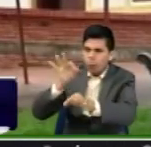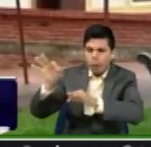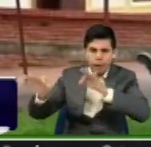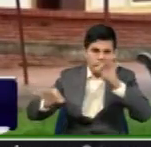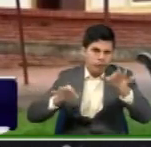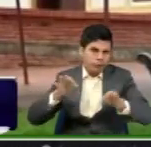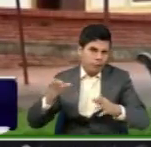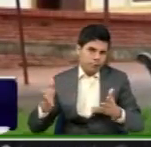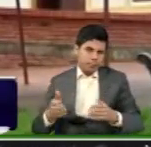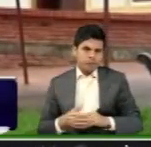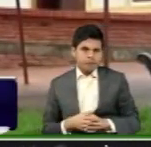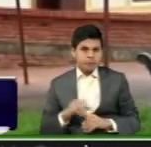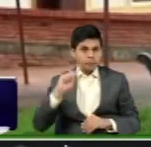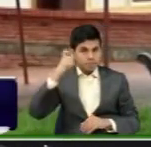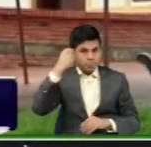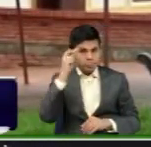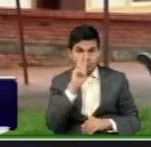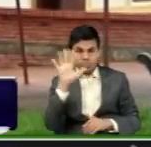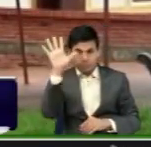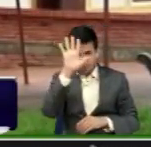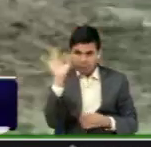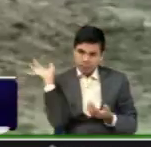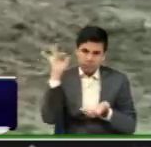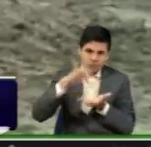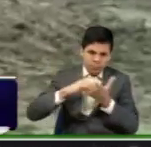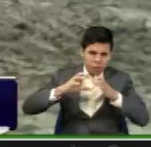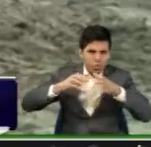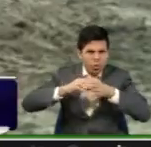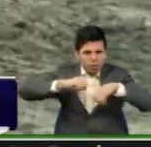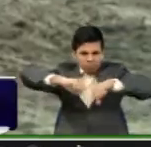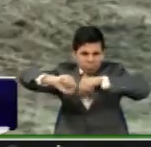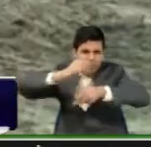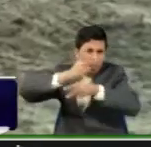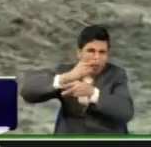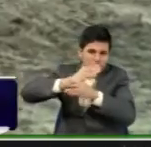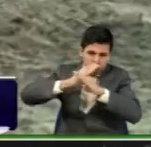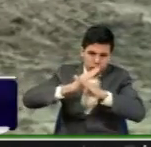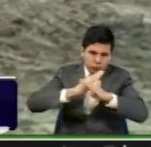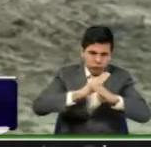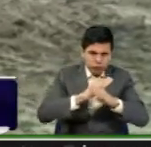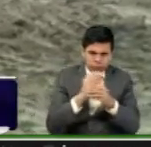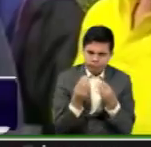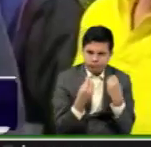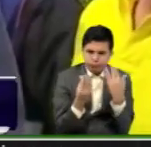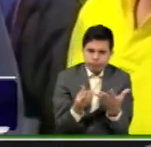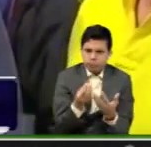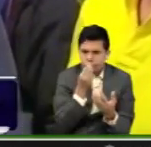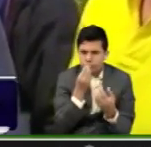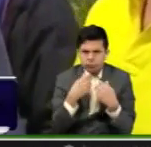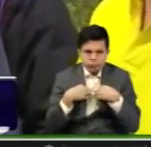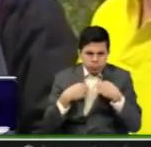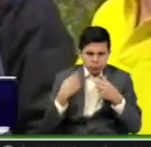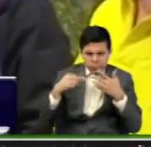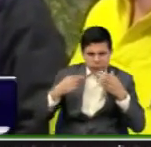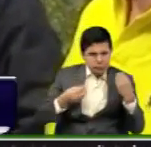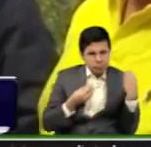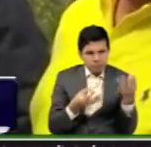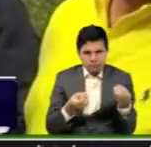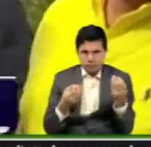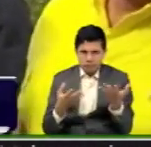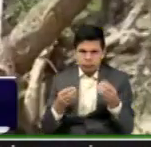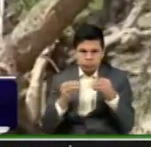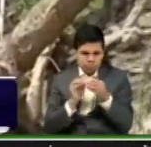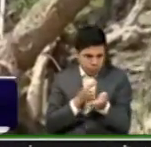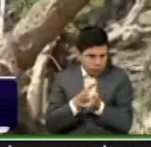hace presencia el gobierno nacional a través de la unidad de gestión del riesgo. Han entregado ayudas humanitarias, se mantiene el